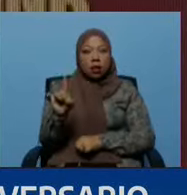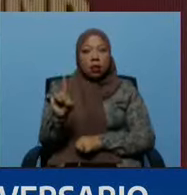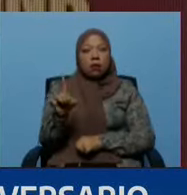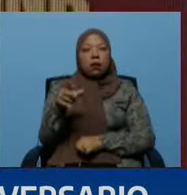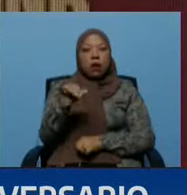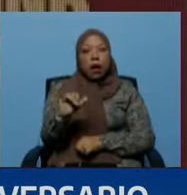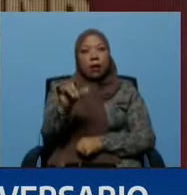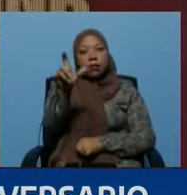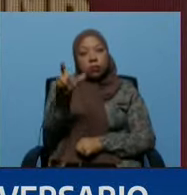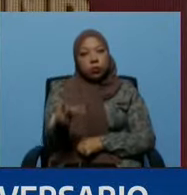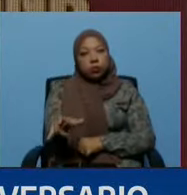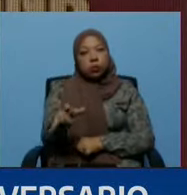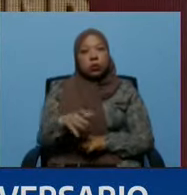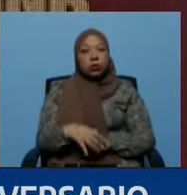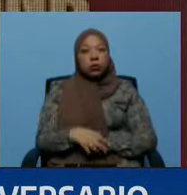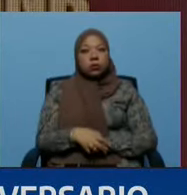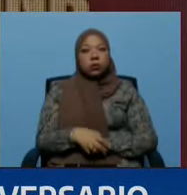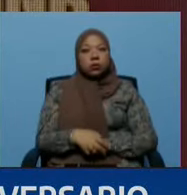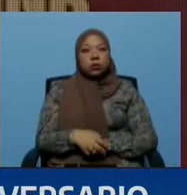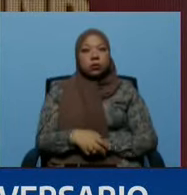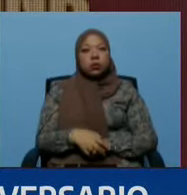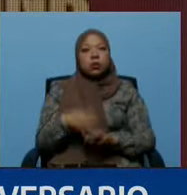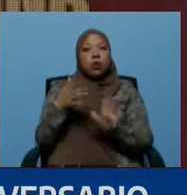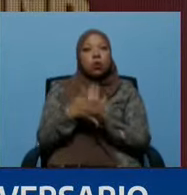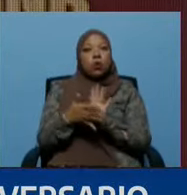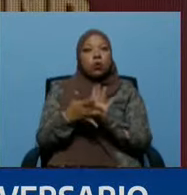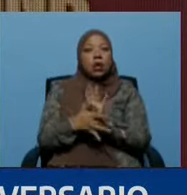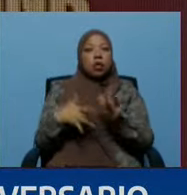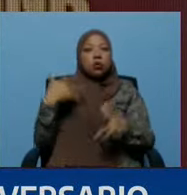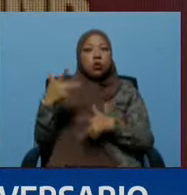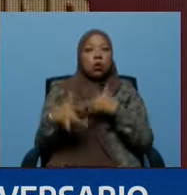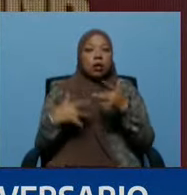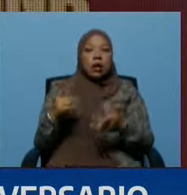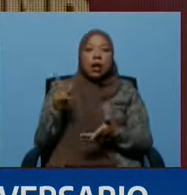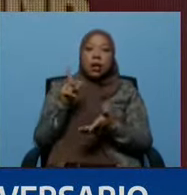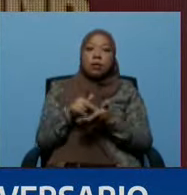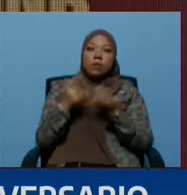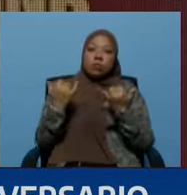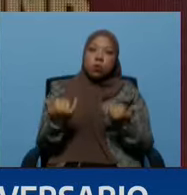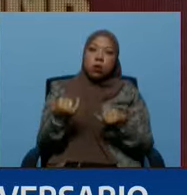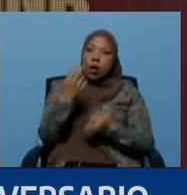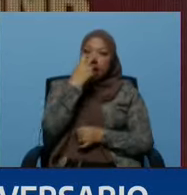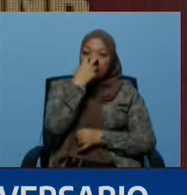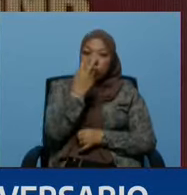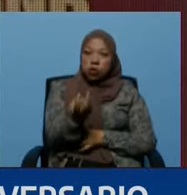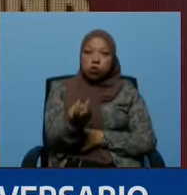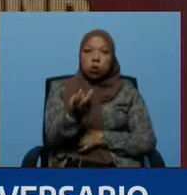doctrina, el concepto operacional, la visión